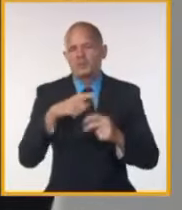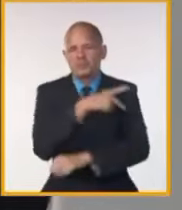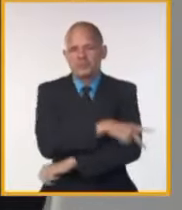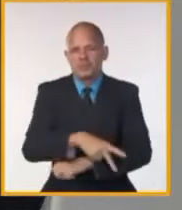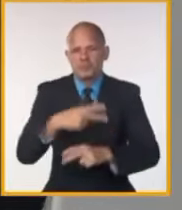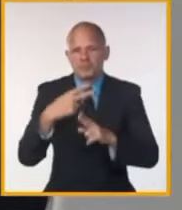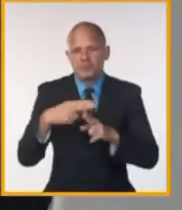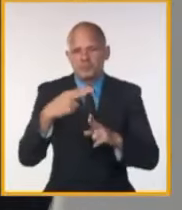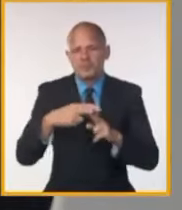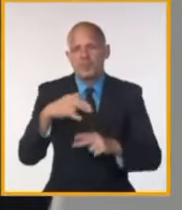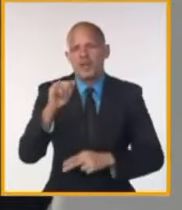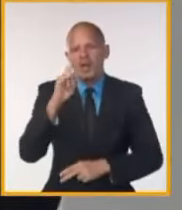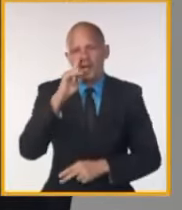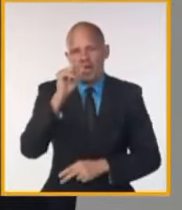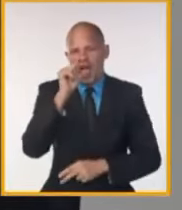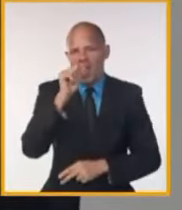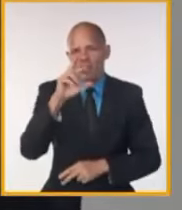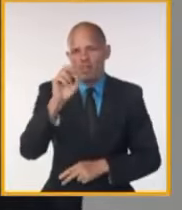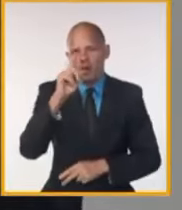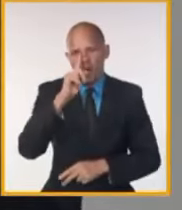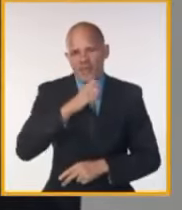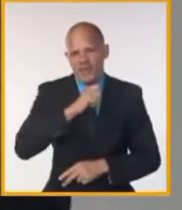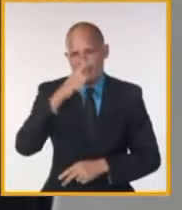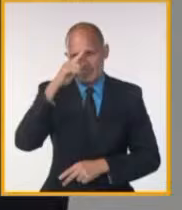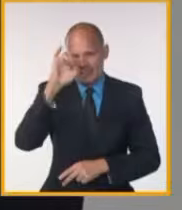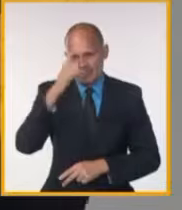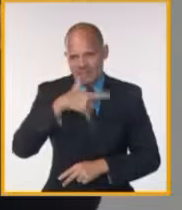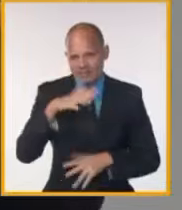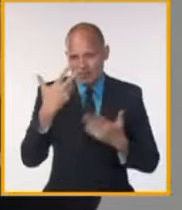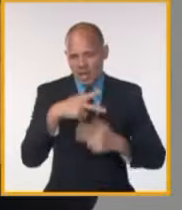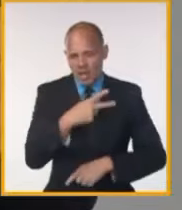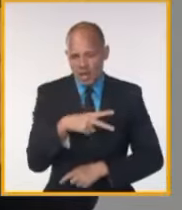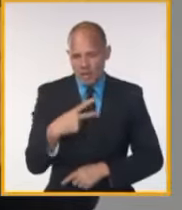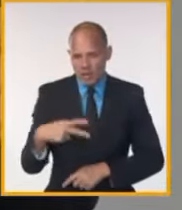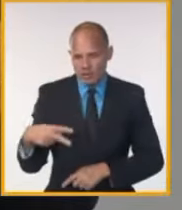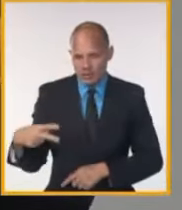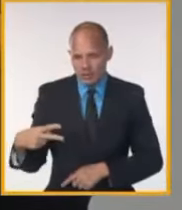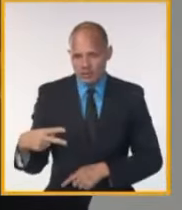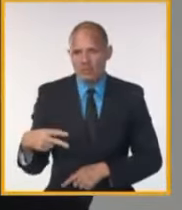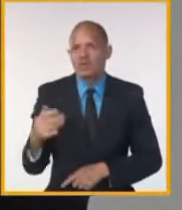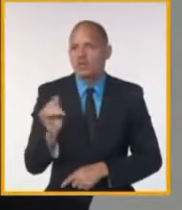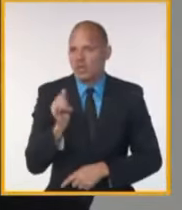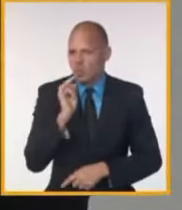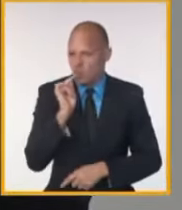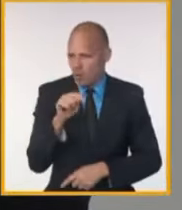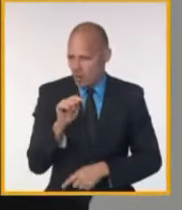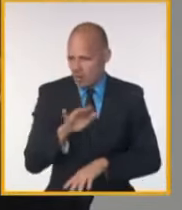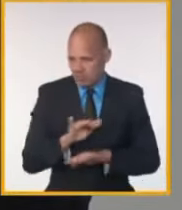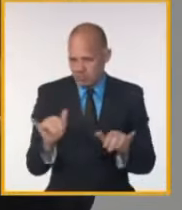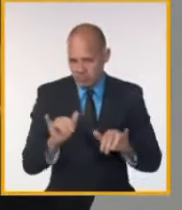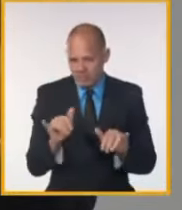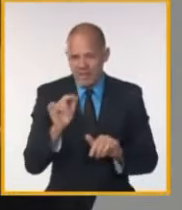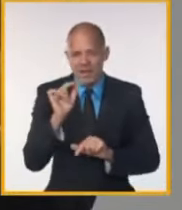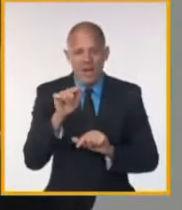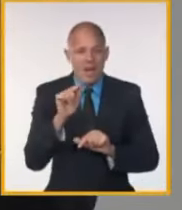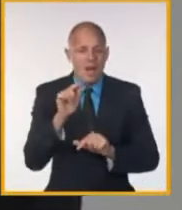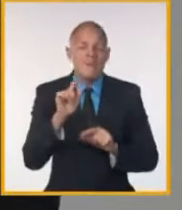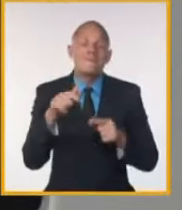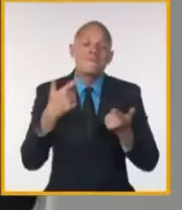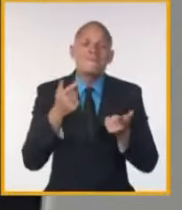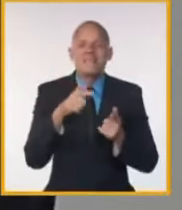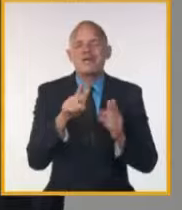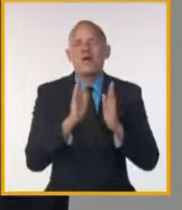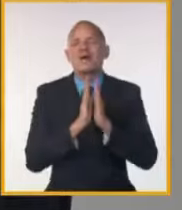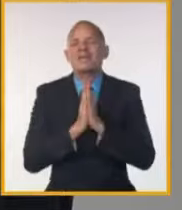incomodidad y el y la inconformidad con con lo que está pasando en Palestina cada vez va generando